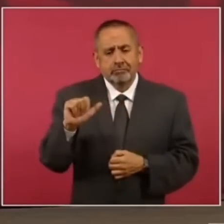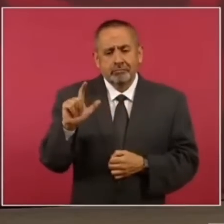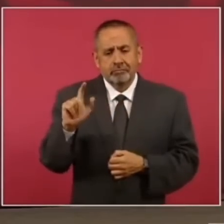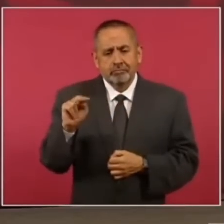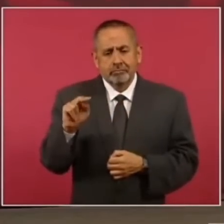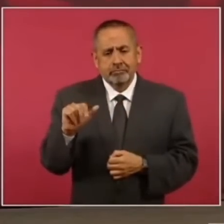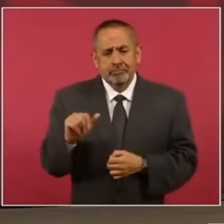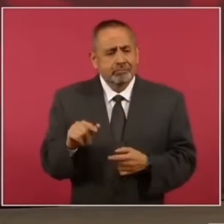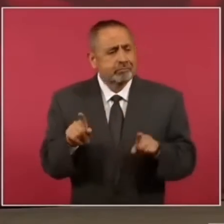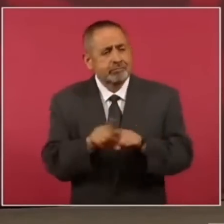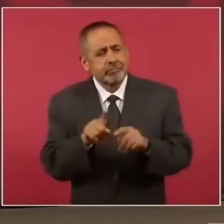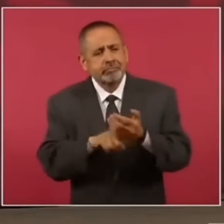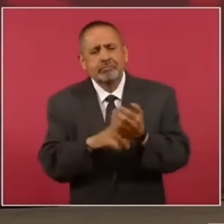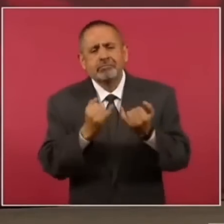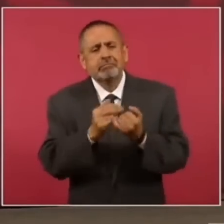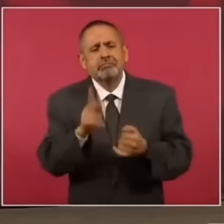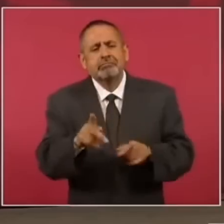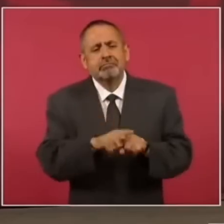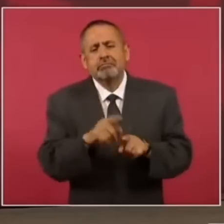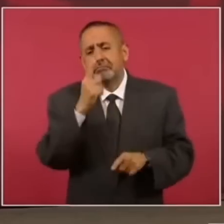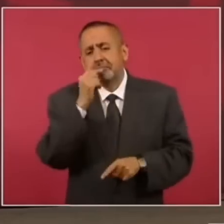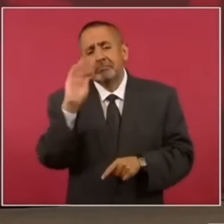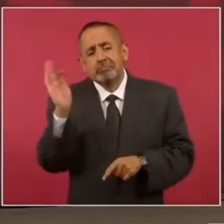de la Policía Federal.